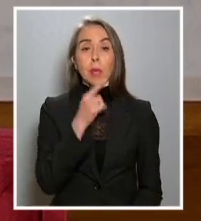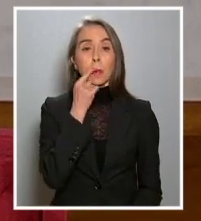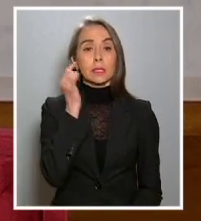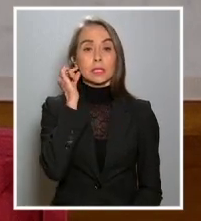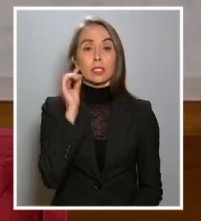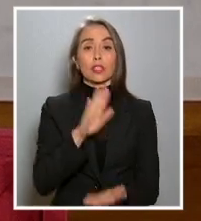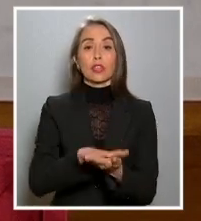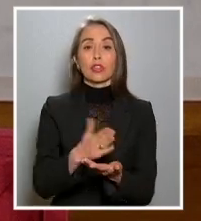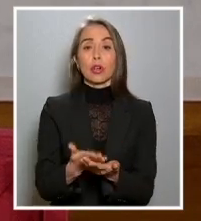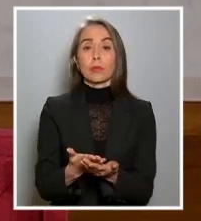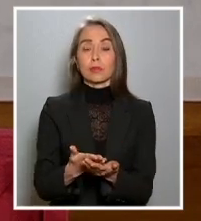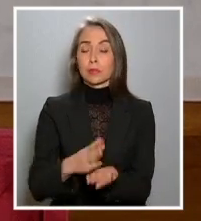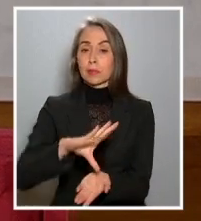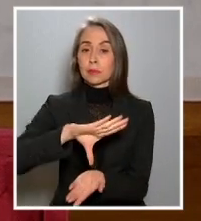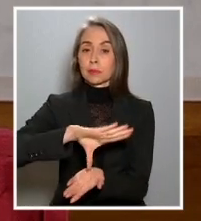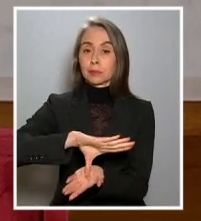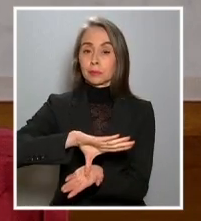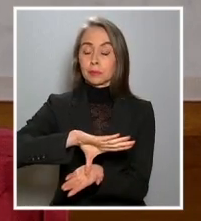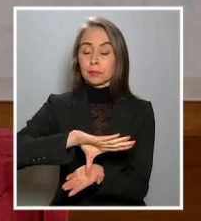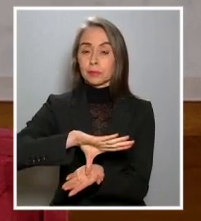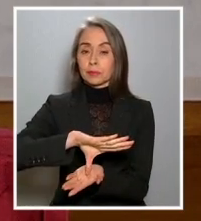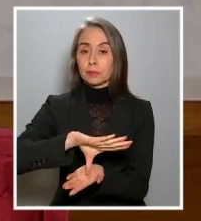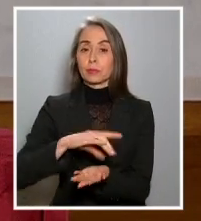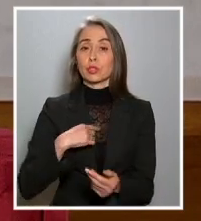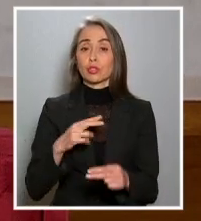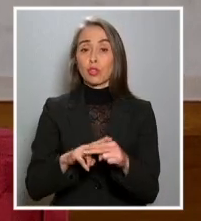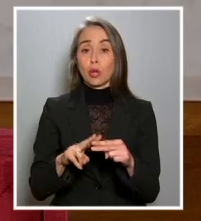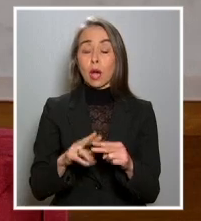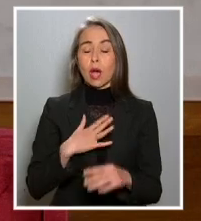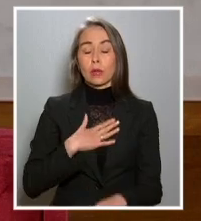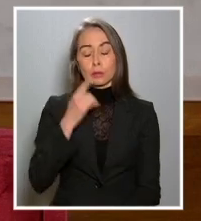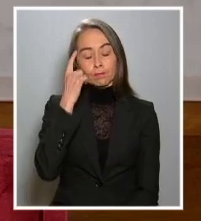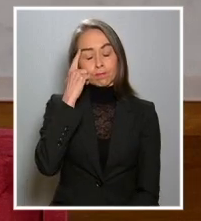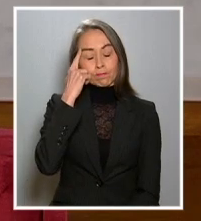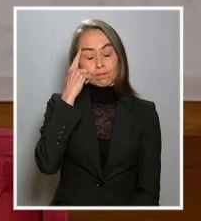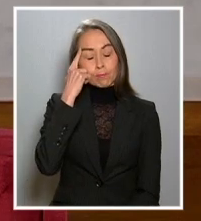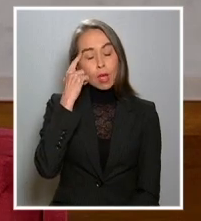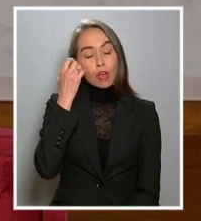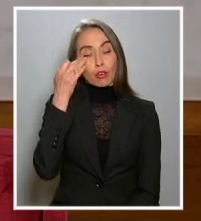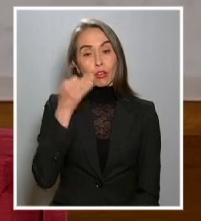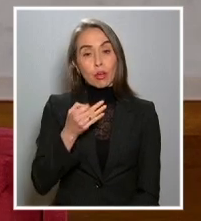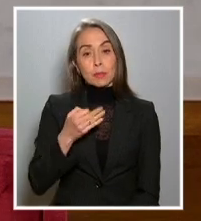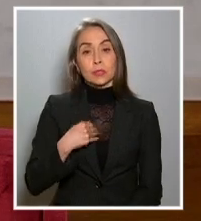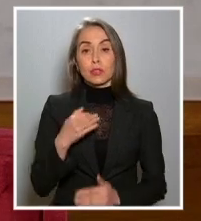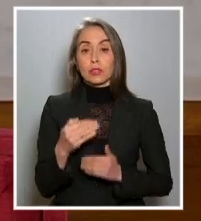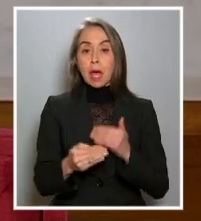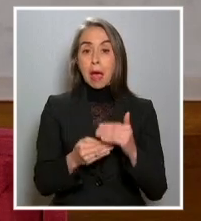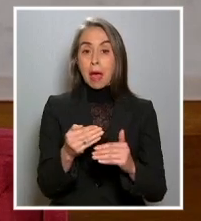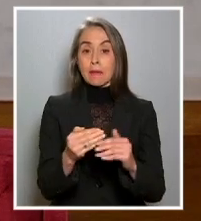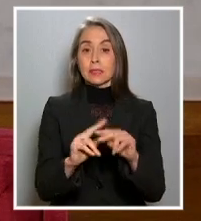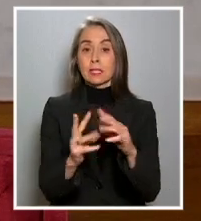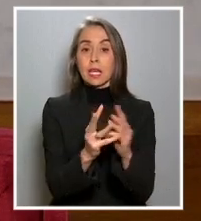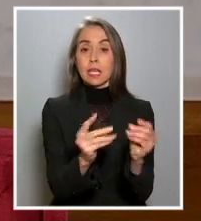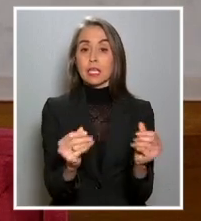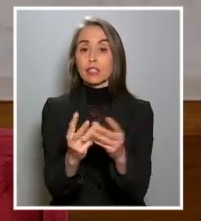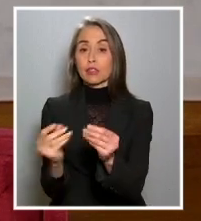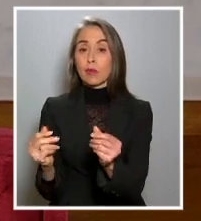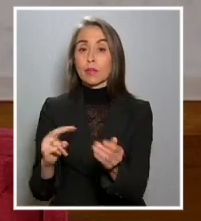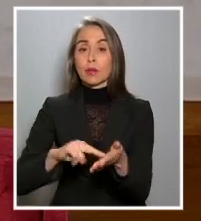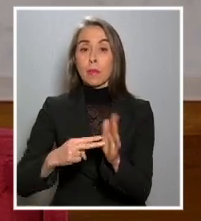del Estado de la Nación. Lo hago con la íntima convicción de estar avanzando en resolver los problemas de nuestra